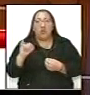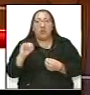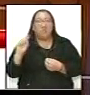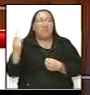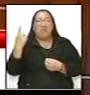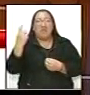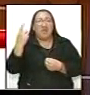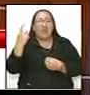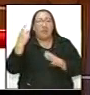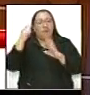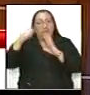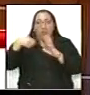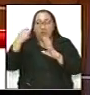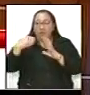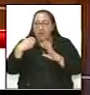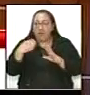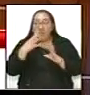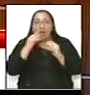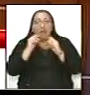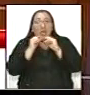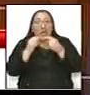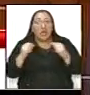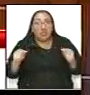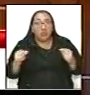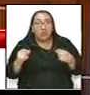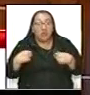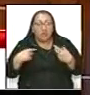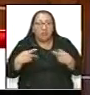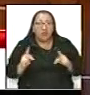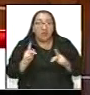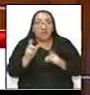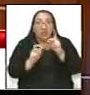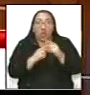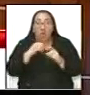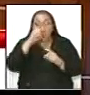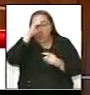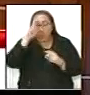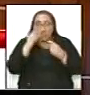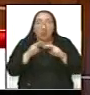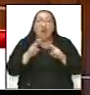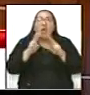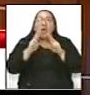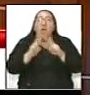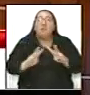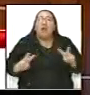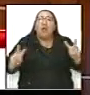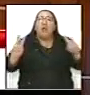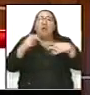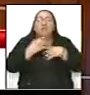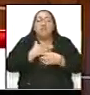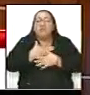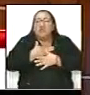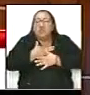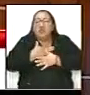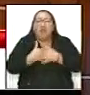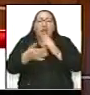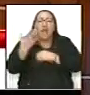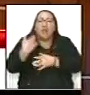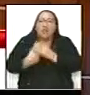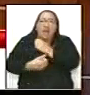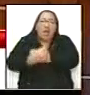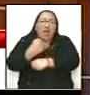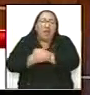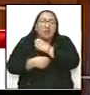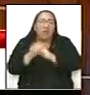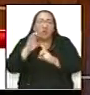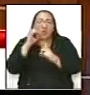película hablada en quechua, que nos permitió a los cusqueños valorar y reconocer cómo era nuestro arraigo cultural